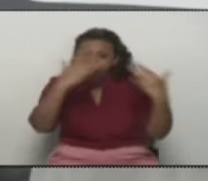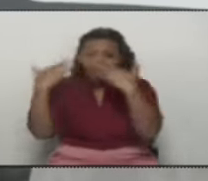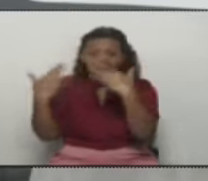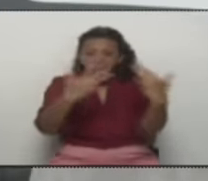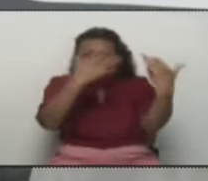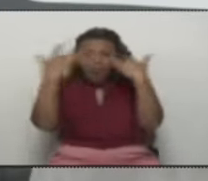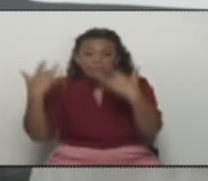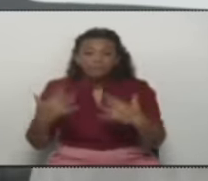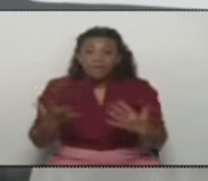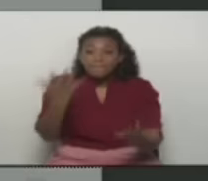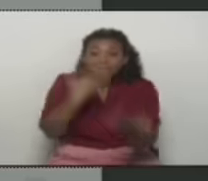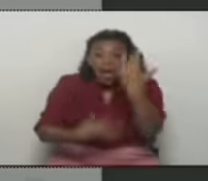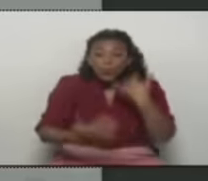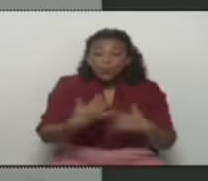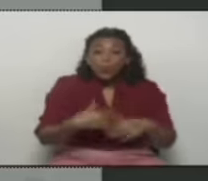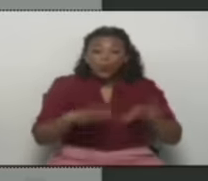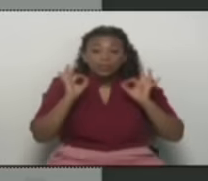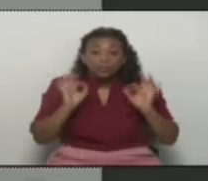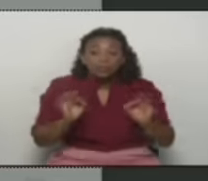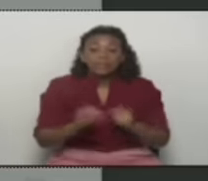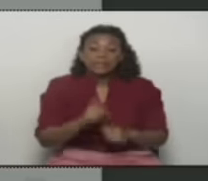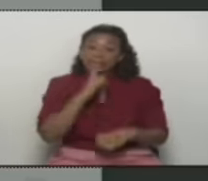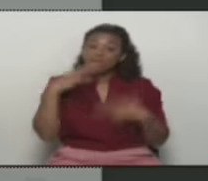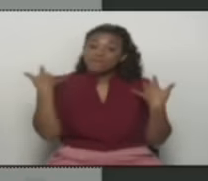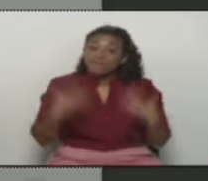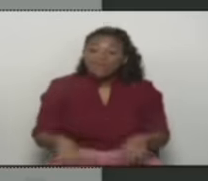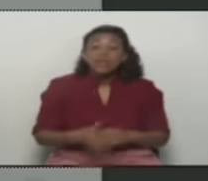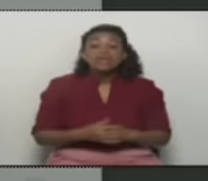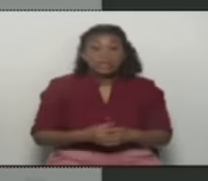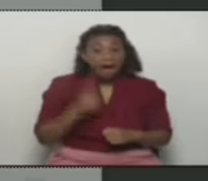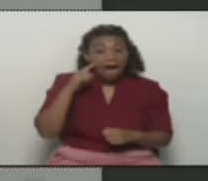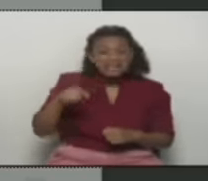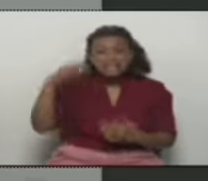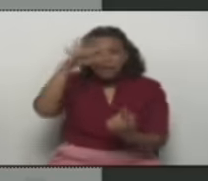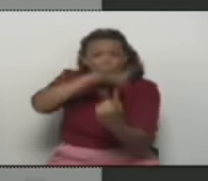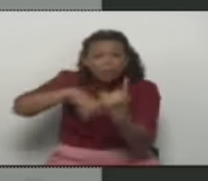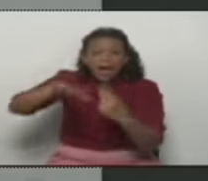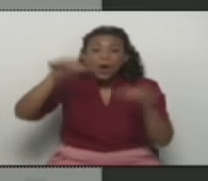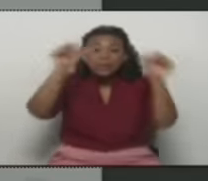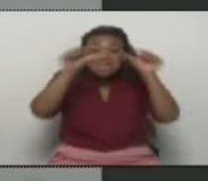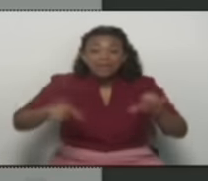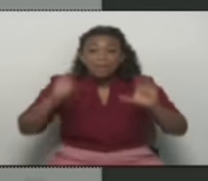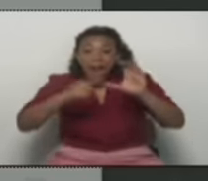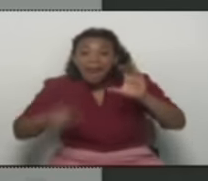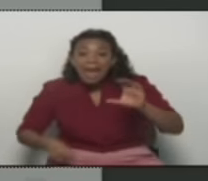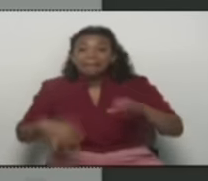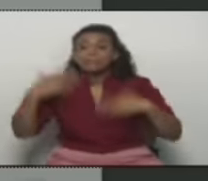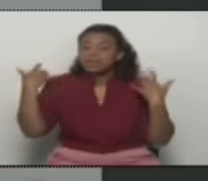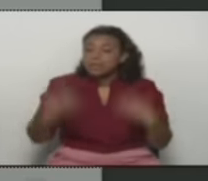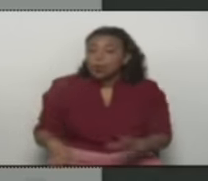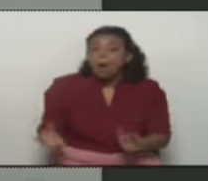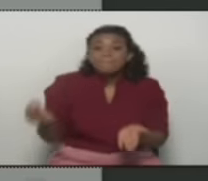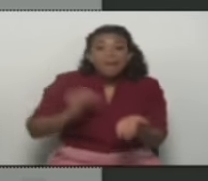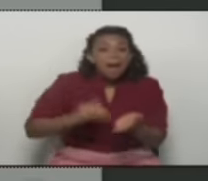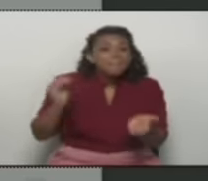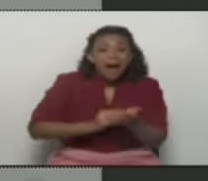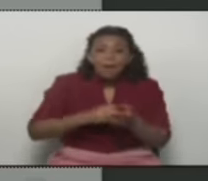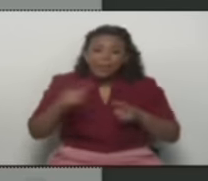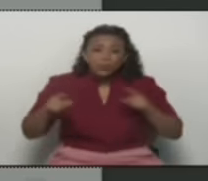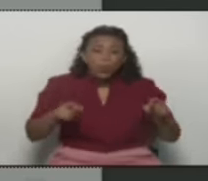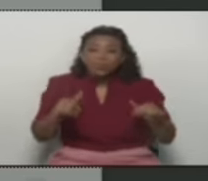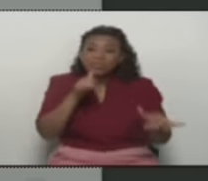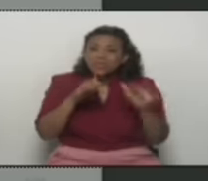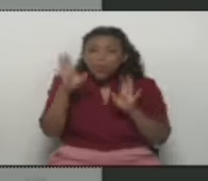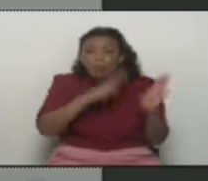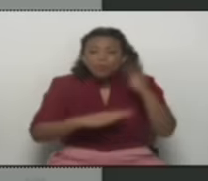que mete con la agencia de inteligencia sabotaje al Guri, sabotaje a nuestro sistema eléctrico, operaciones encubiertas, operaciones de desinformación.